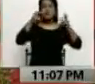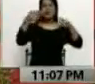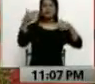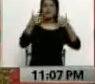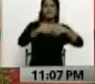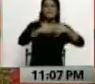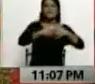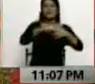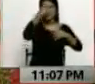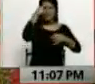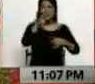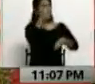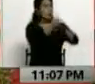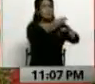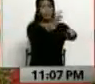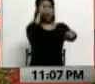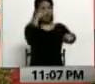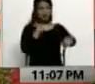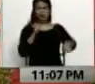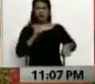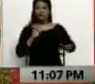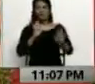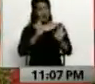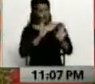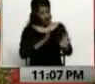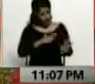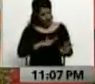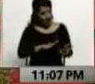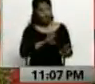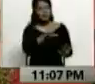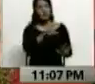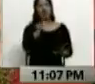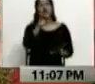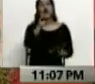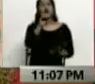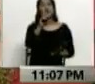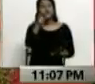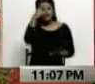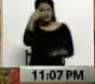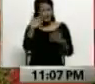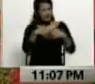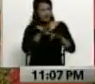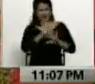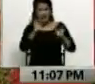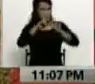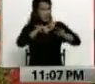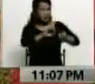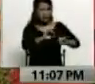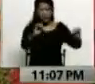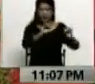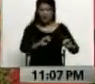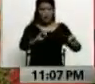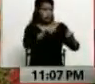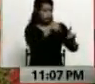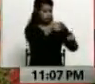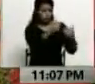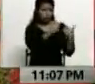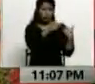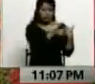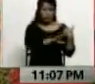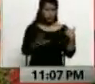Elías y diosdado no sé qué no con para adelante Quién le quitó usted de ode brec todavía no está investigado por lo